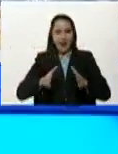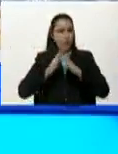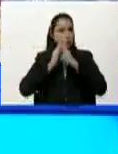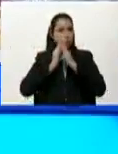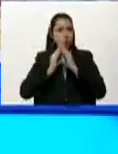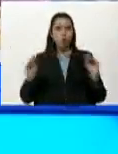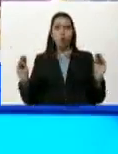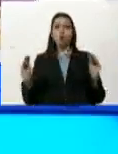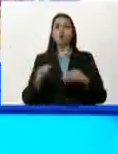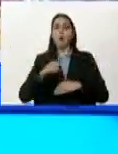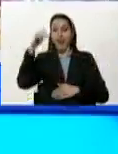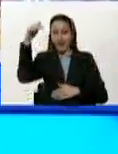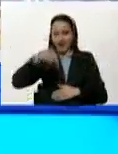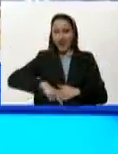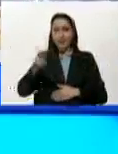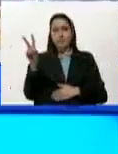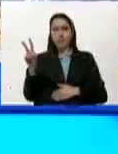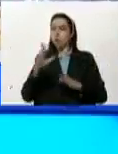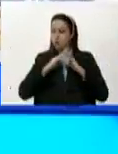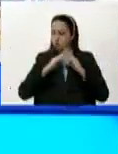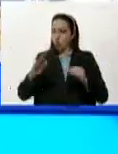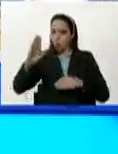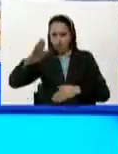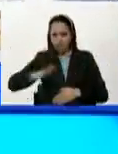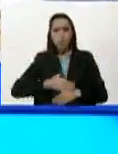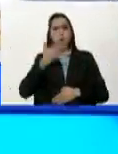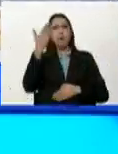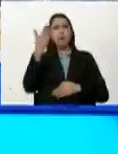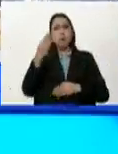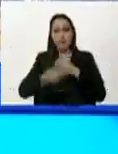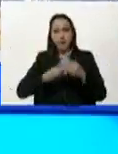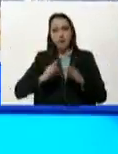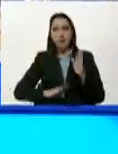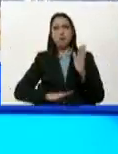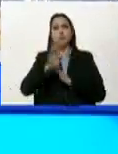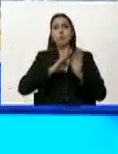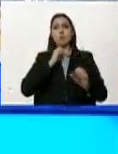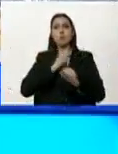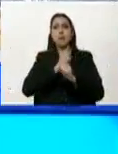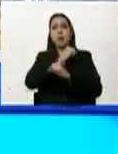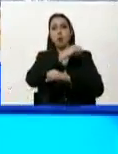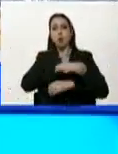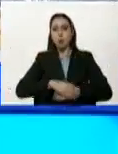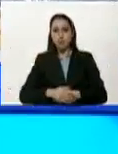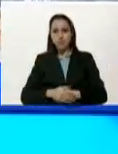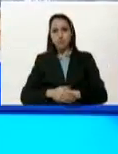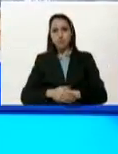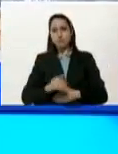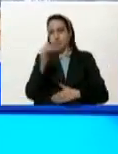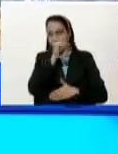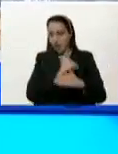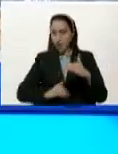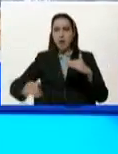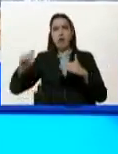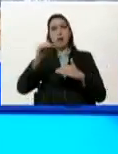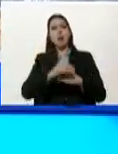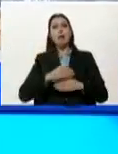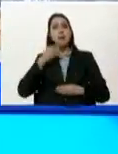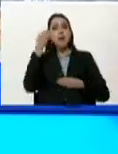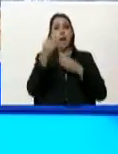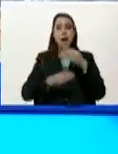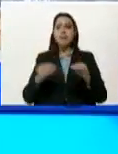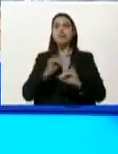en venezuela sabemos todo para producir para crecer y para ser